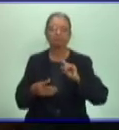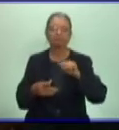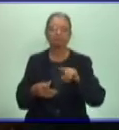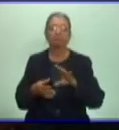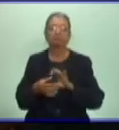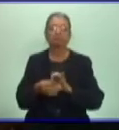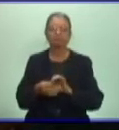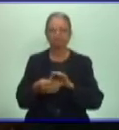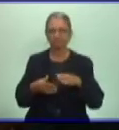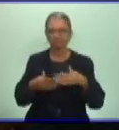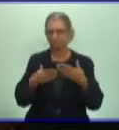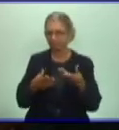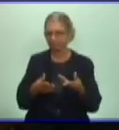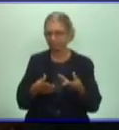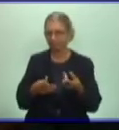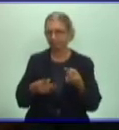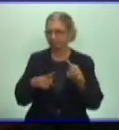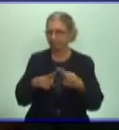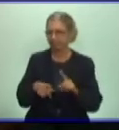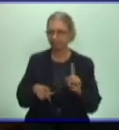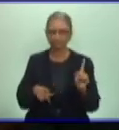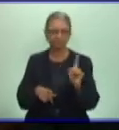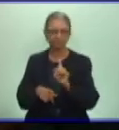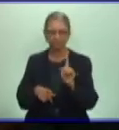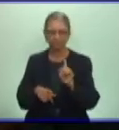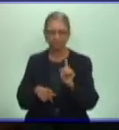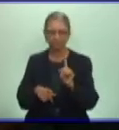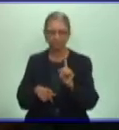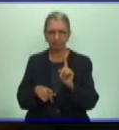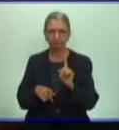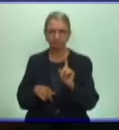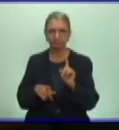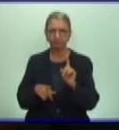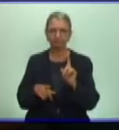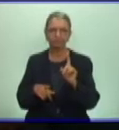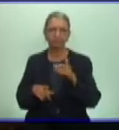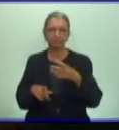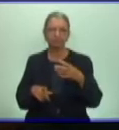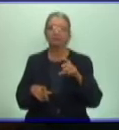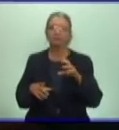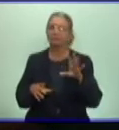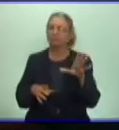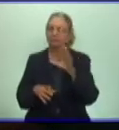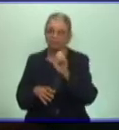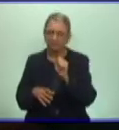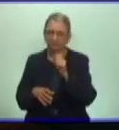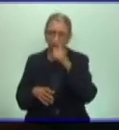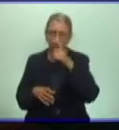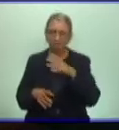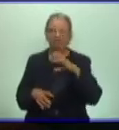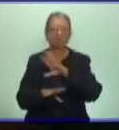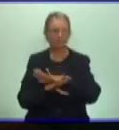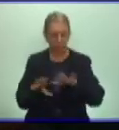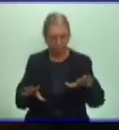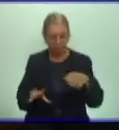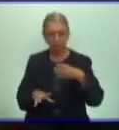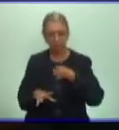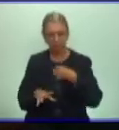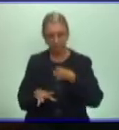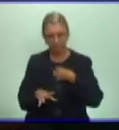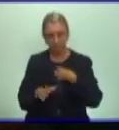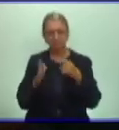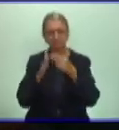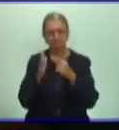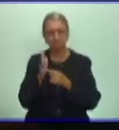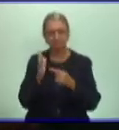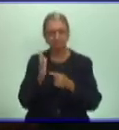pero no lleva a que el escolar no esté en condiciones de promover de grado. Por lo tanto, tranquilidad a la